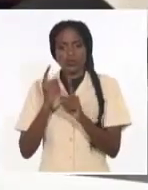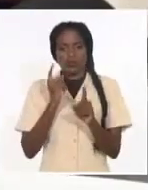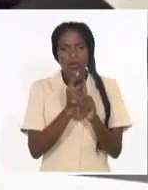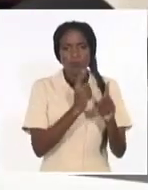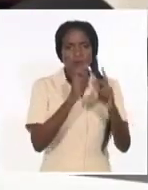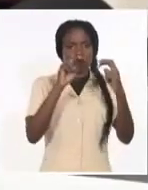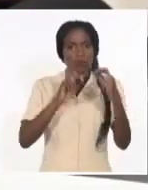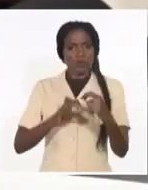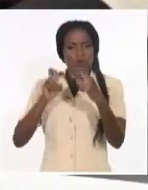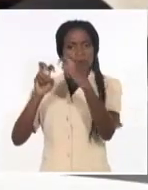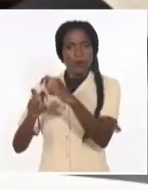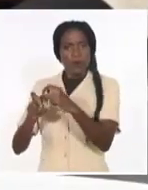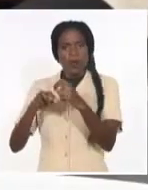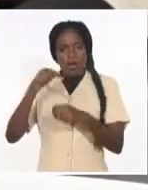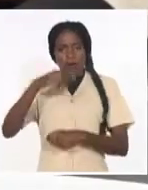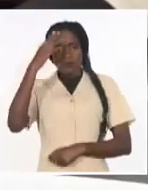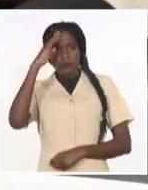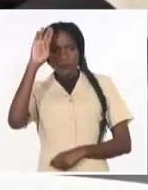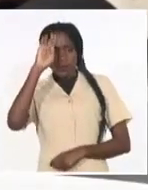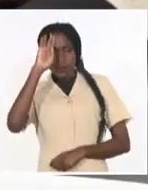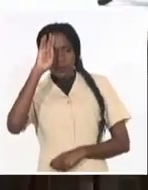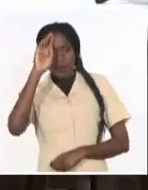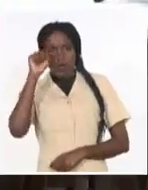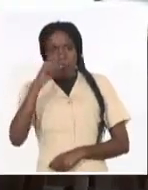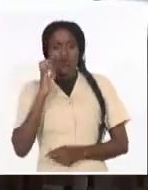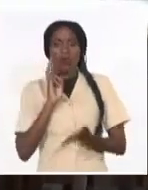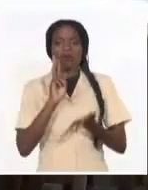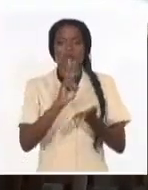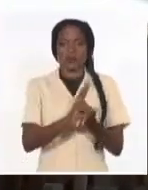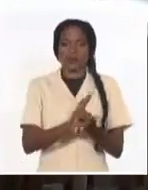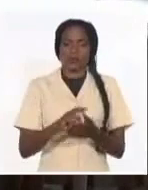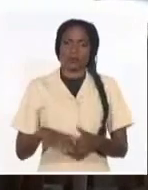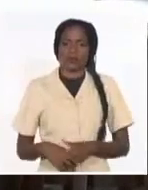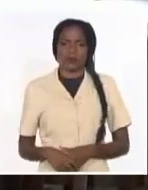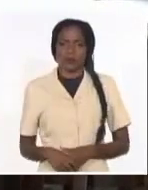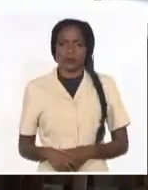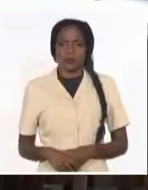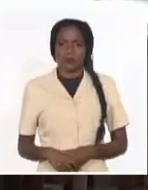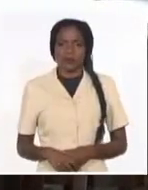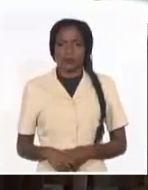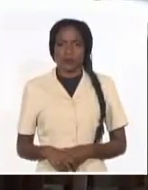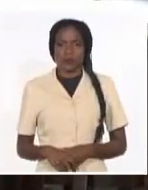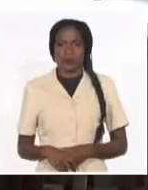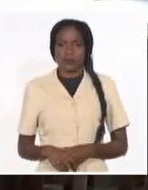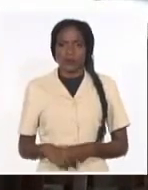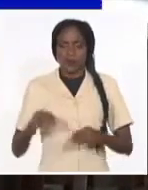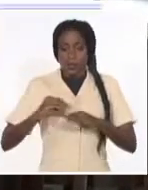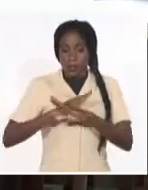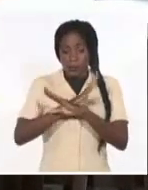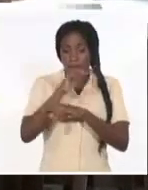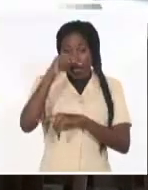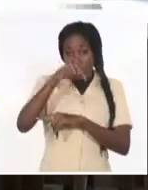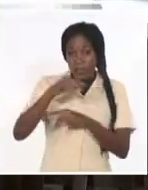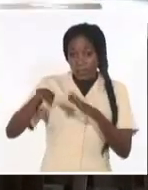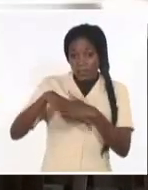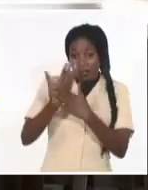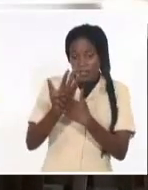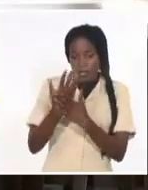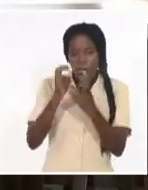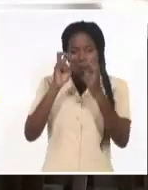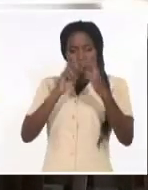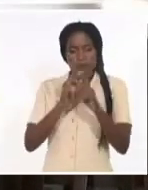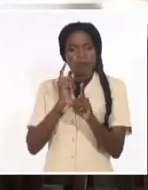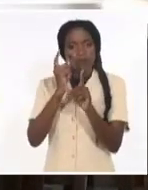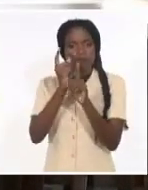ha sostenido en Cuba como parte de su visita. En la mañana de este día he sostenido